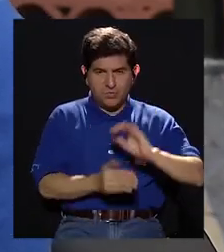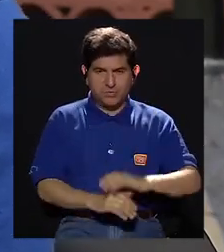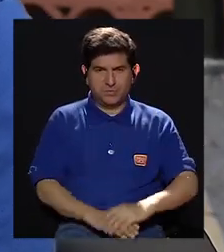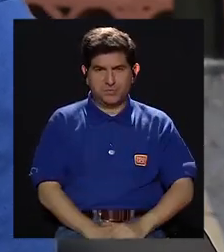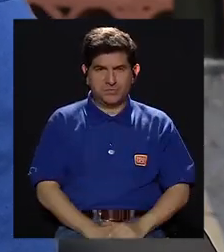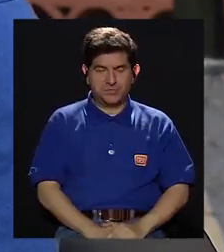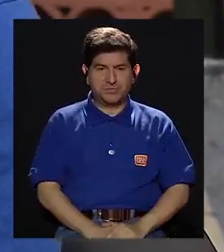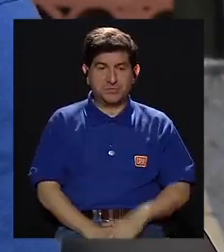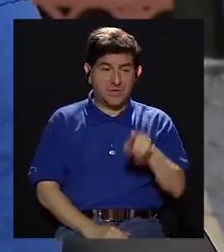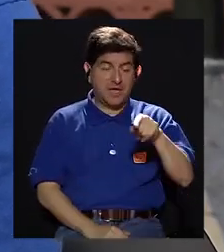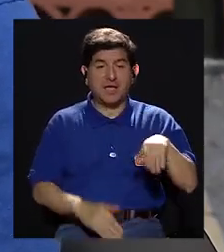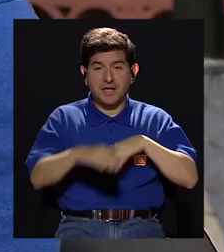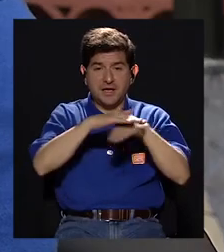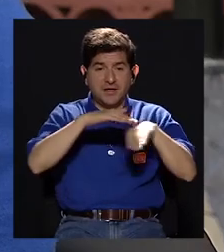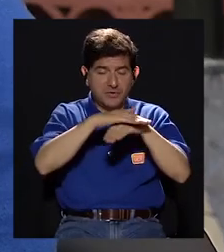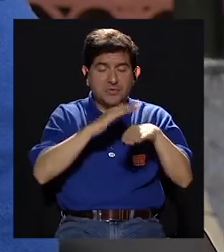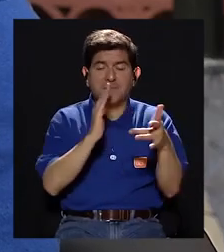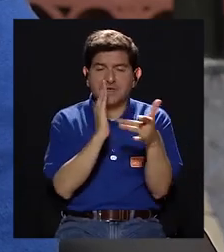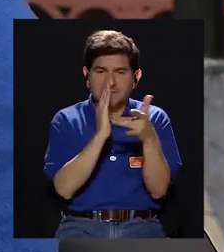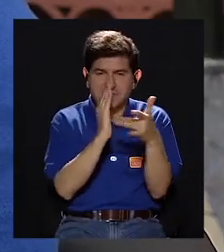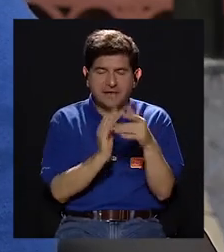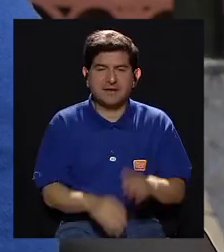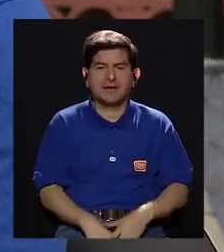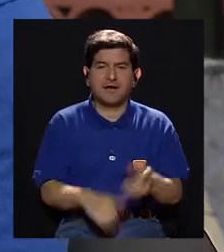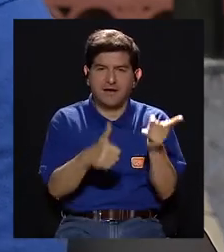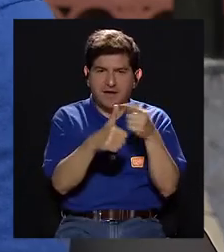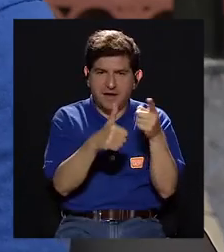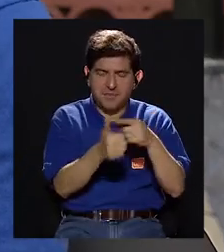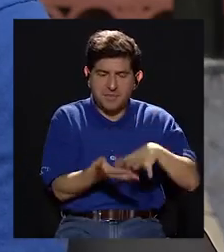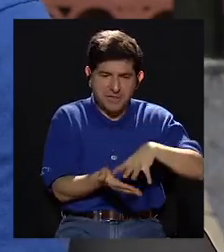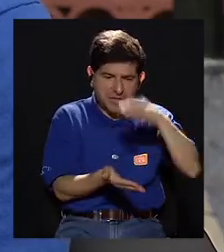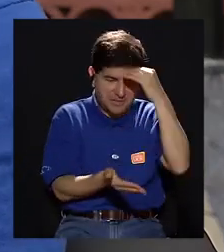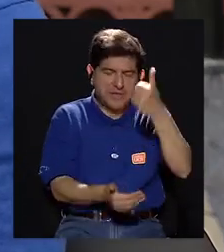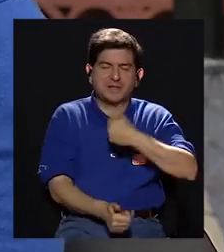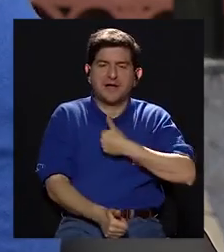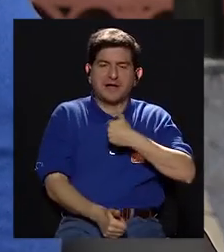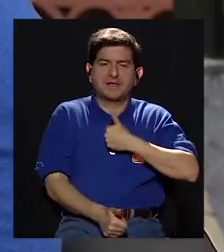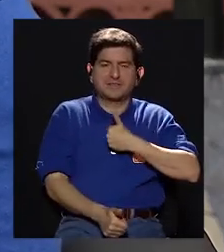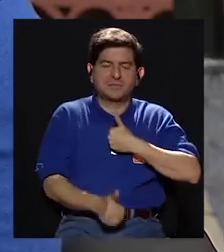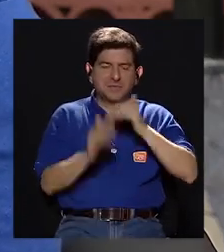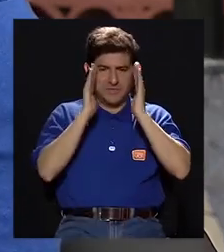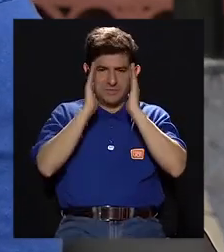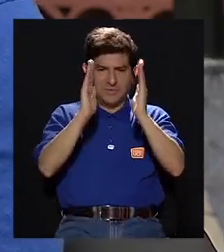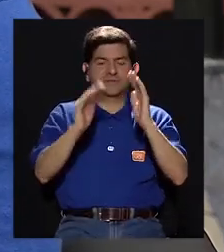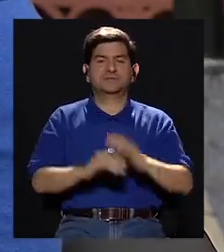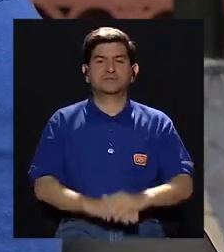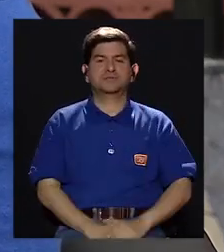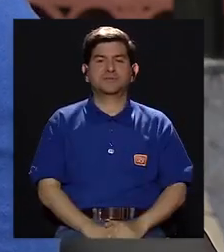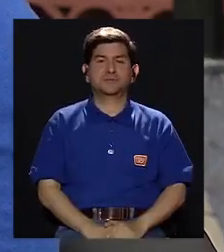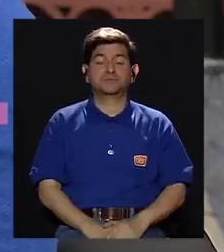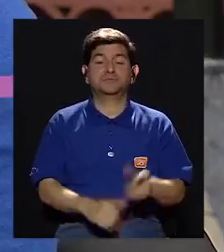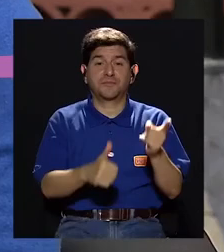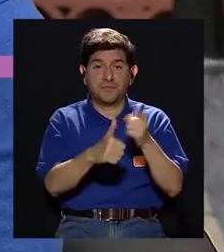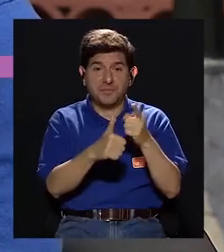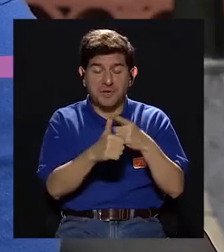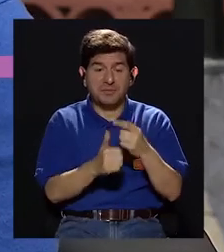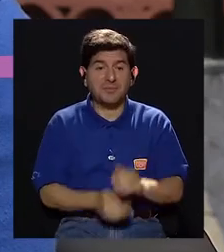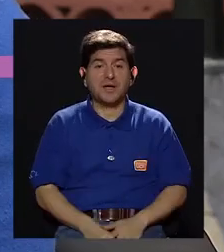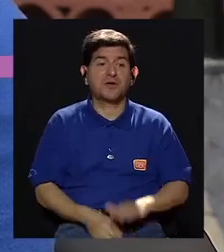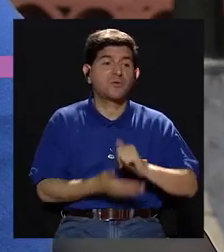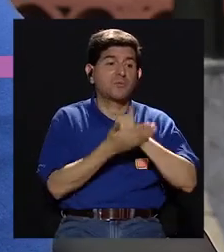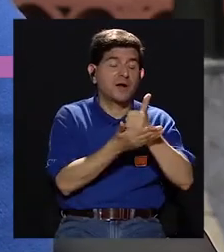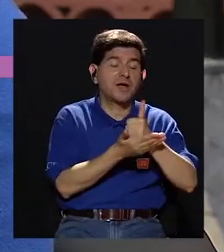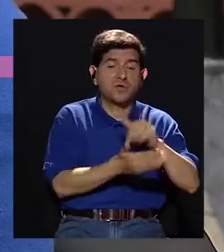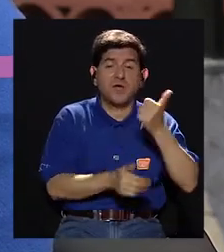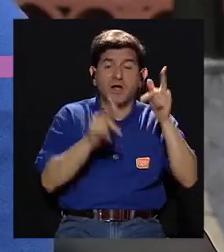cursos que son como los básicos de la técnica. En el primero, aprendes a tratarte a ti mismo, como hablábamos ahora, ¿verdad? Que primero, para poder